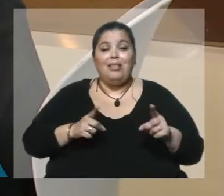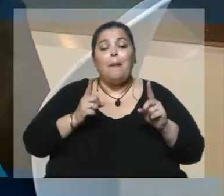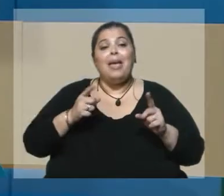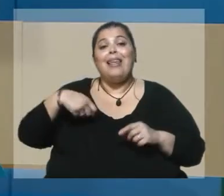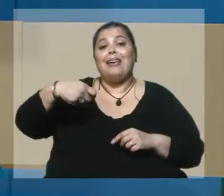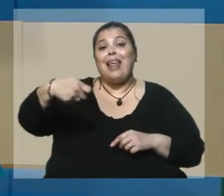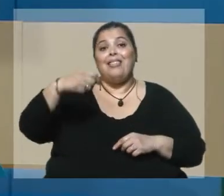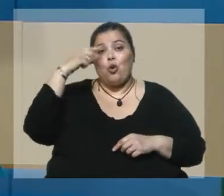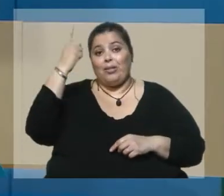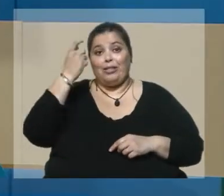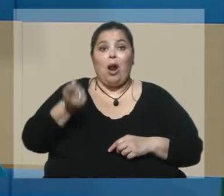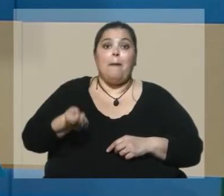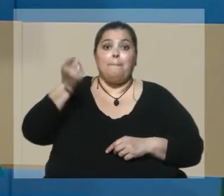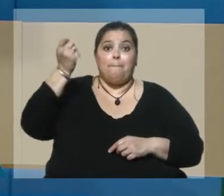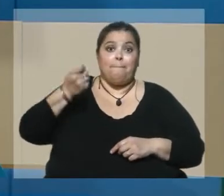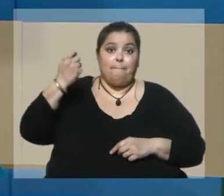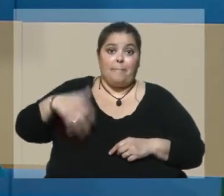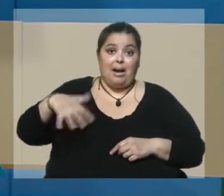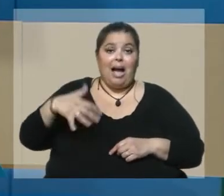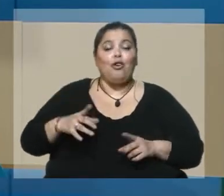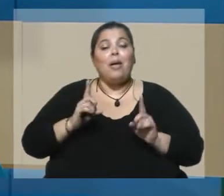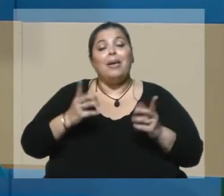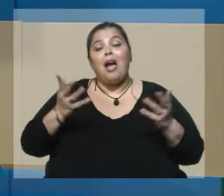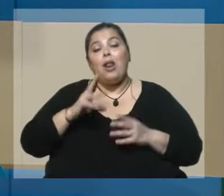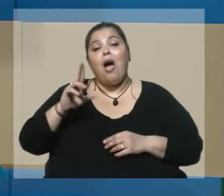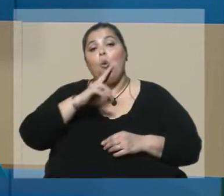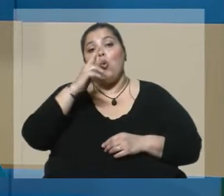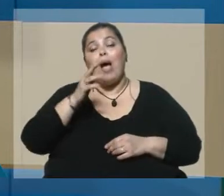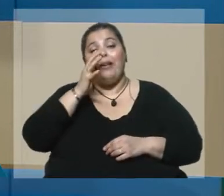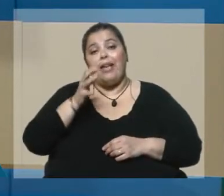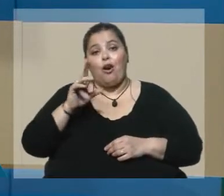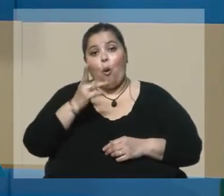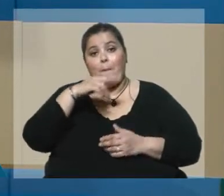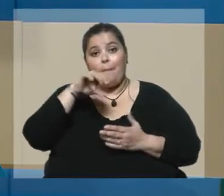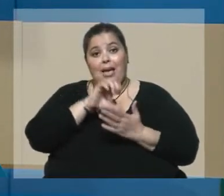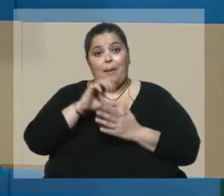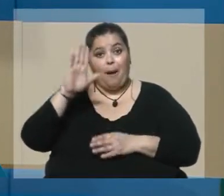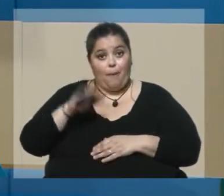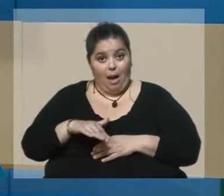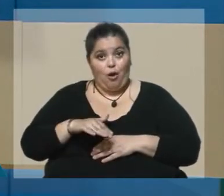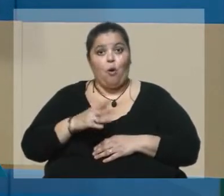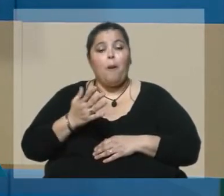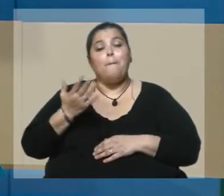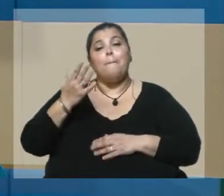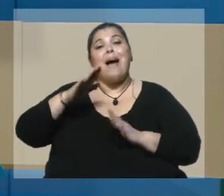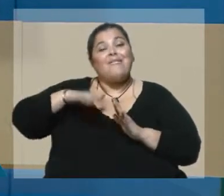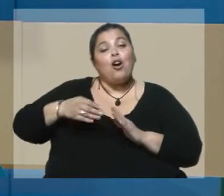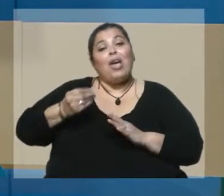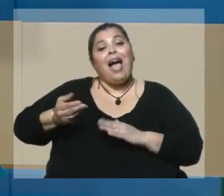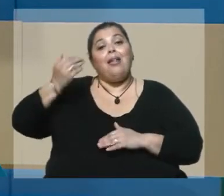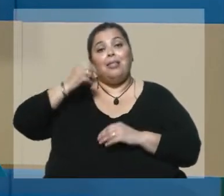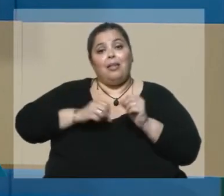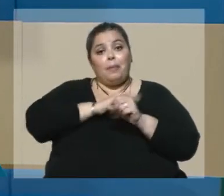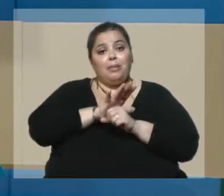exactamente digo En definitiva Uruguay tiene un riesgo país muy bajo tiene un riesgo país incluso más bajo que lo que tenía antes de la pandemia pero